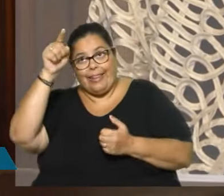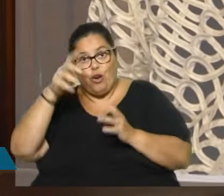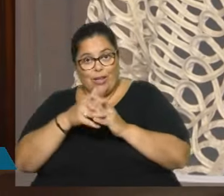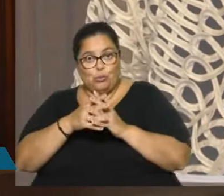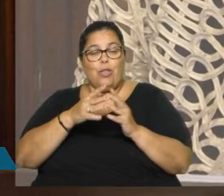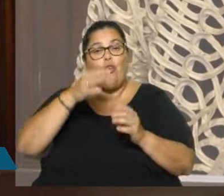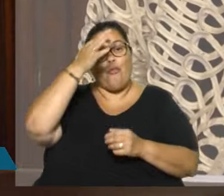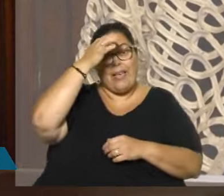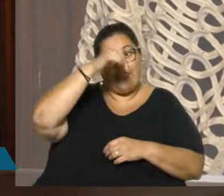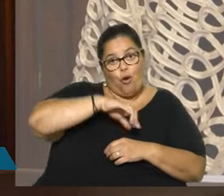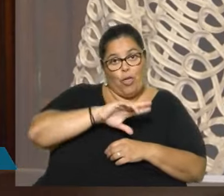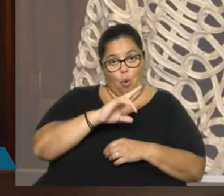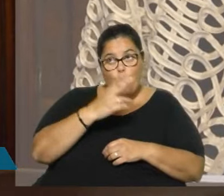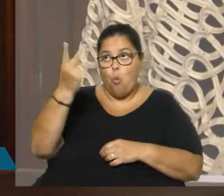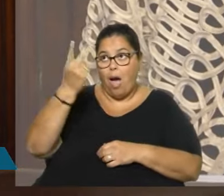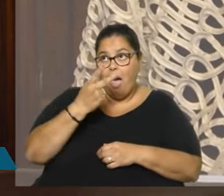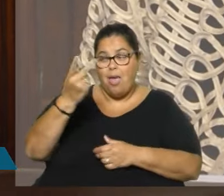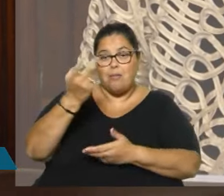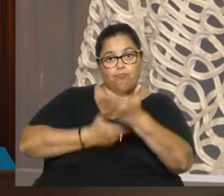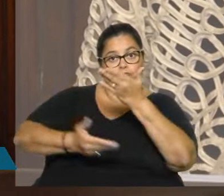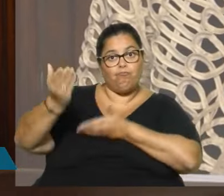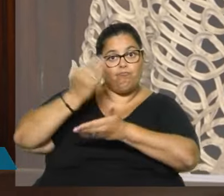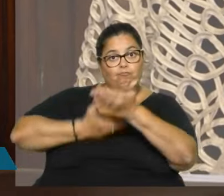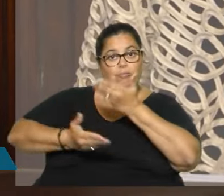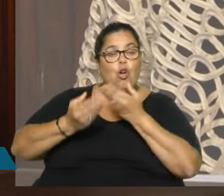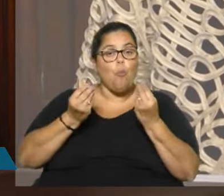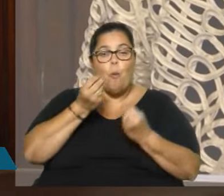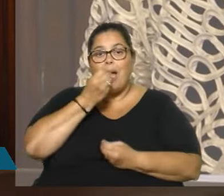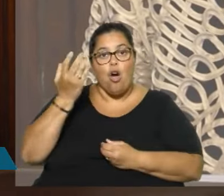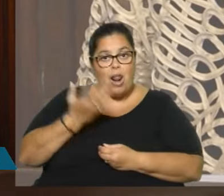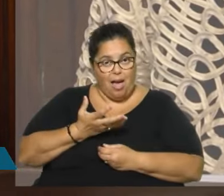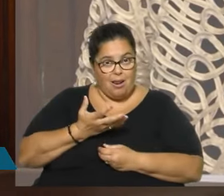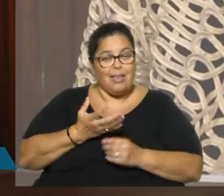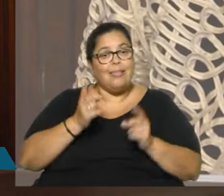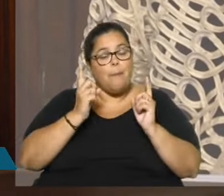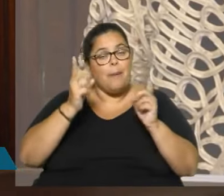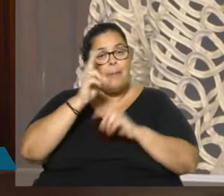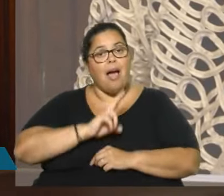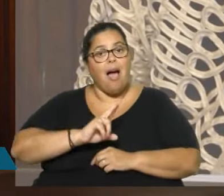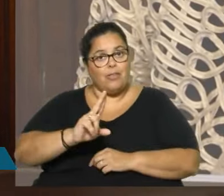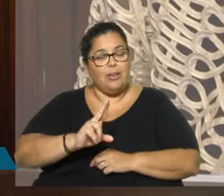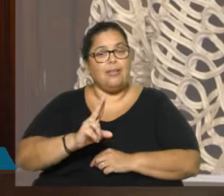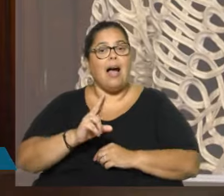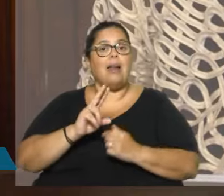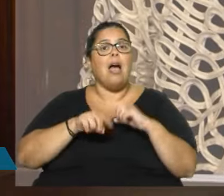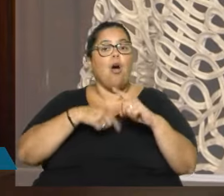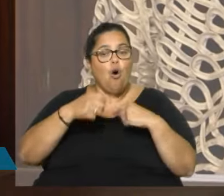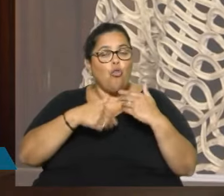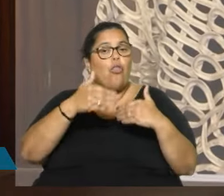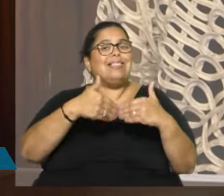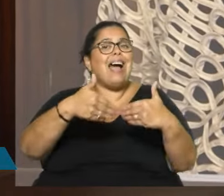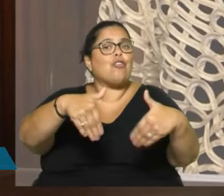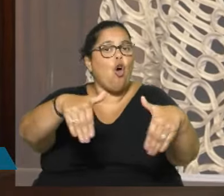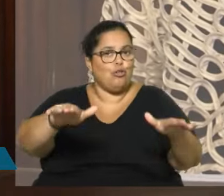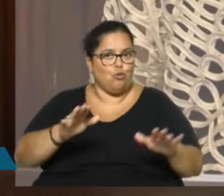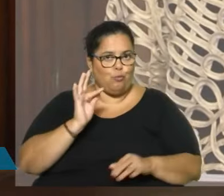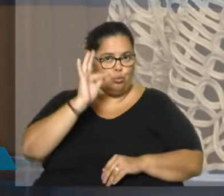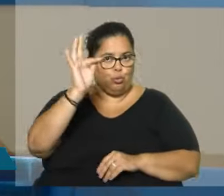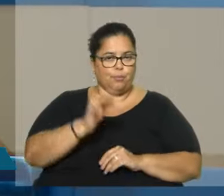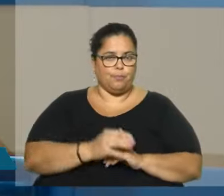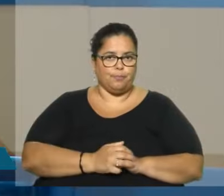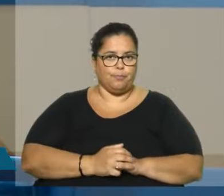Uruguay para mejorar nuestra cooperación técnica y también para habilitar los siguientes pasos de desarrollo que van a